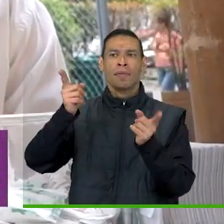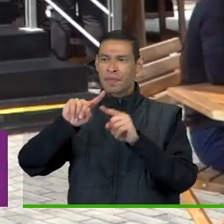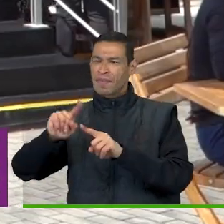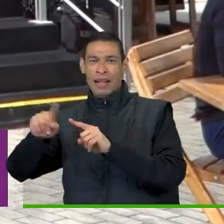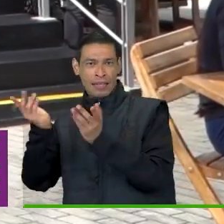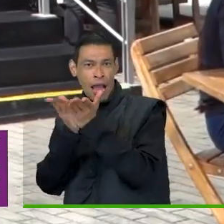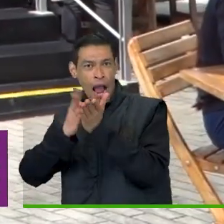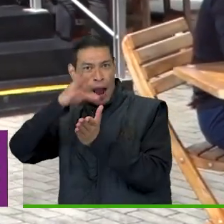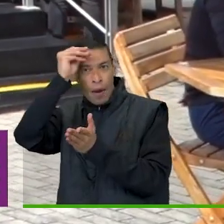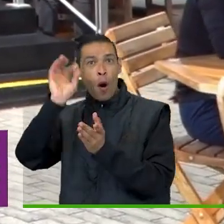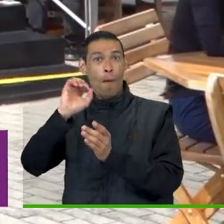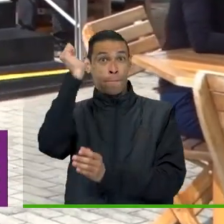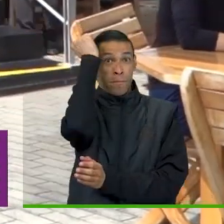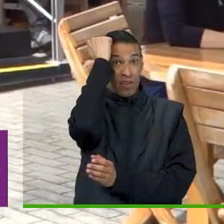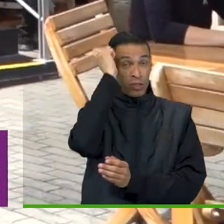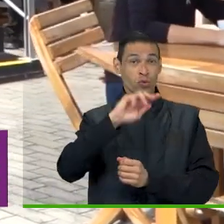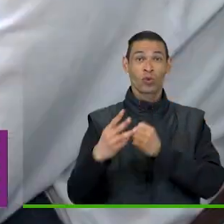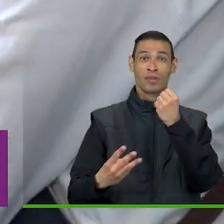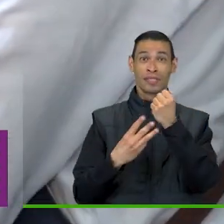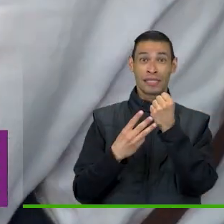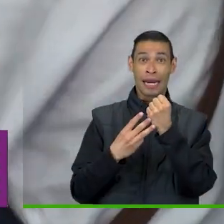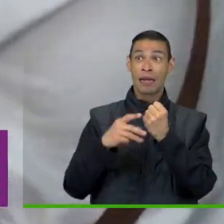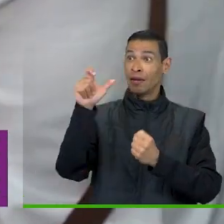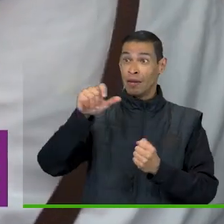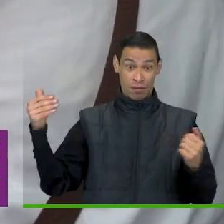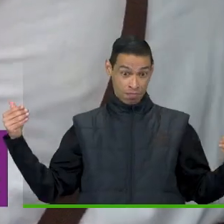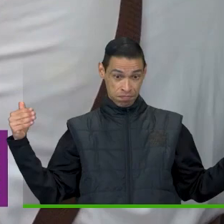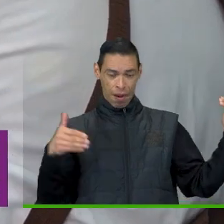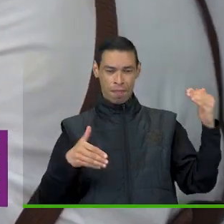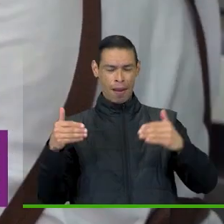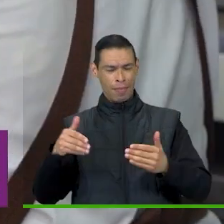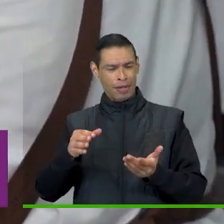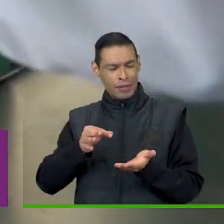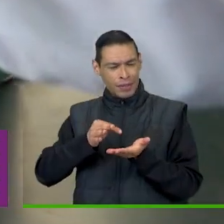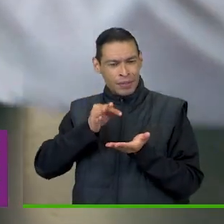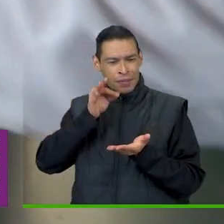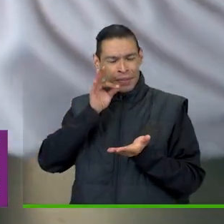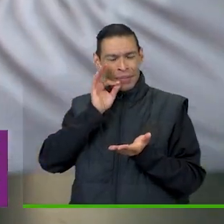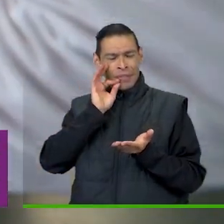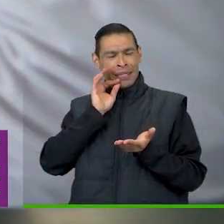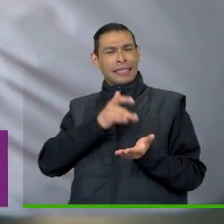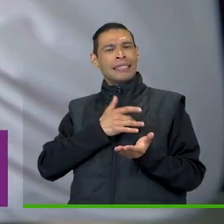SENA enamoran a los visitantes de esta joya arquitectónica de la región.